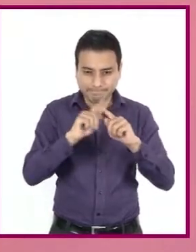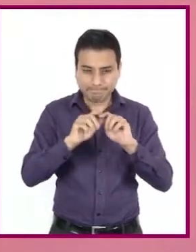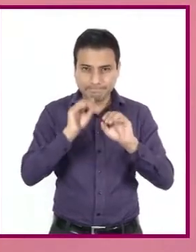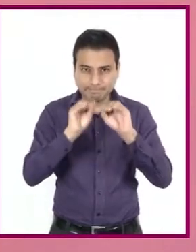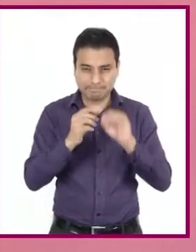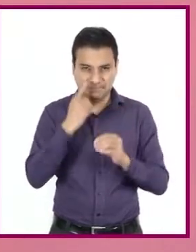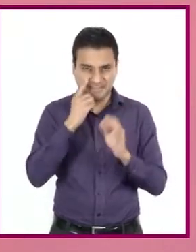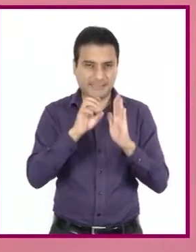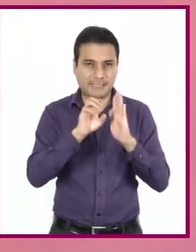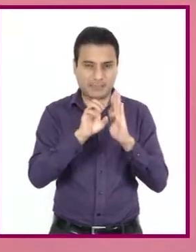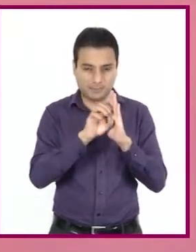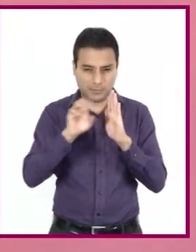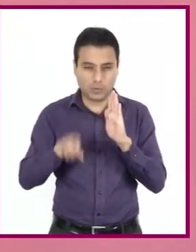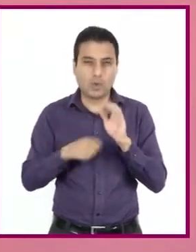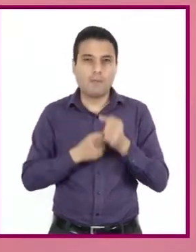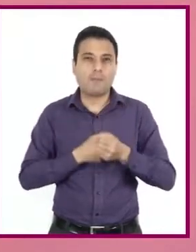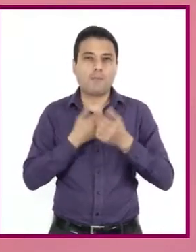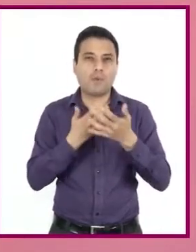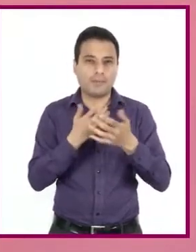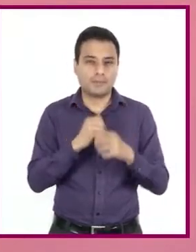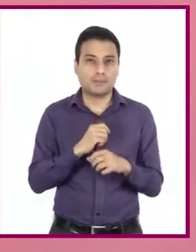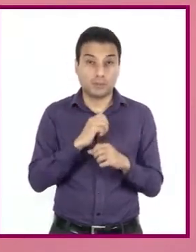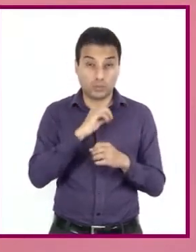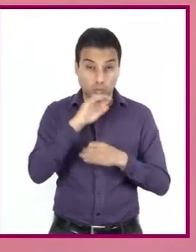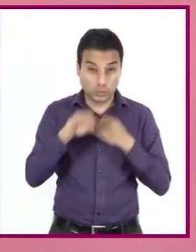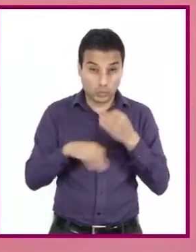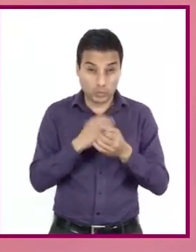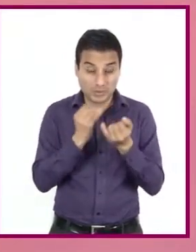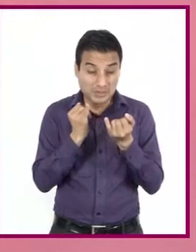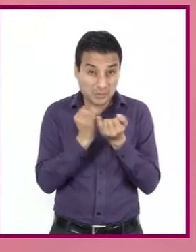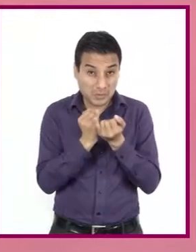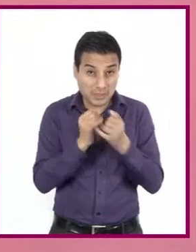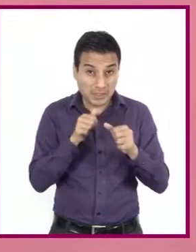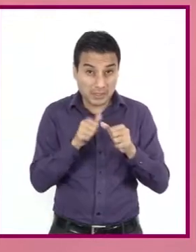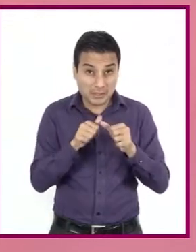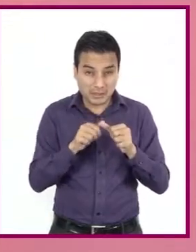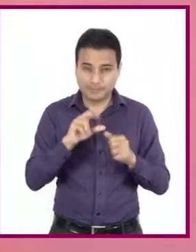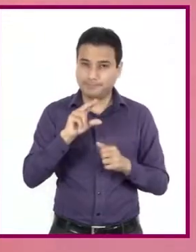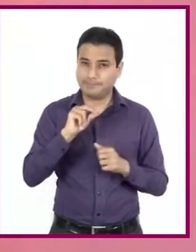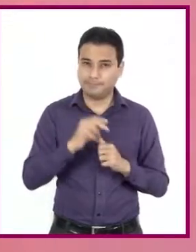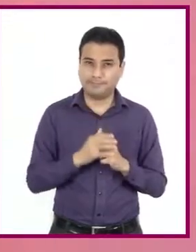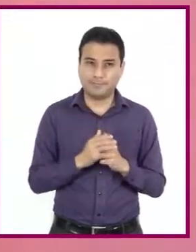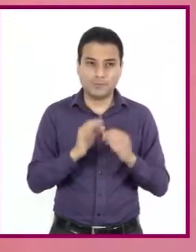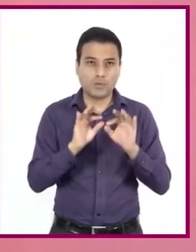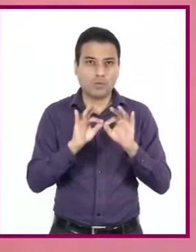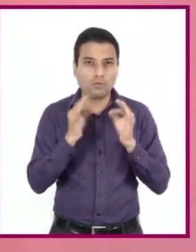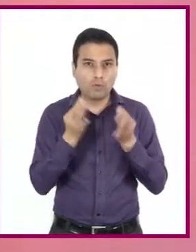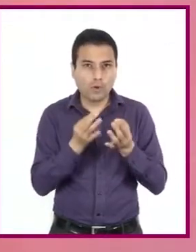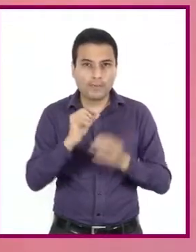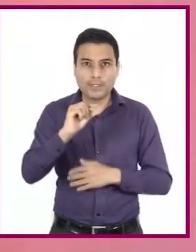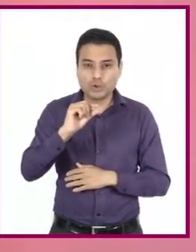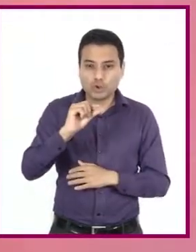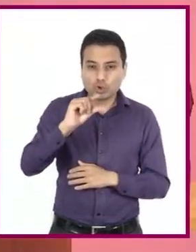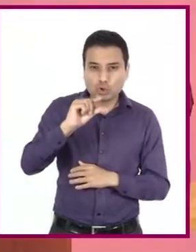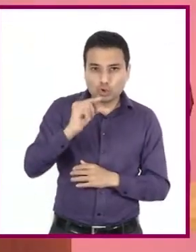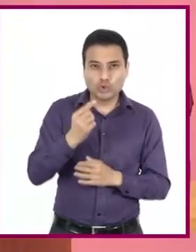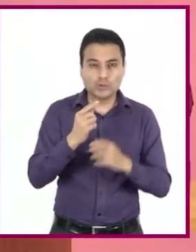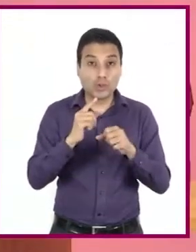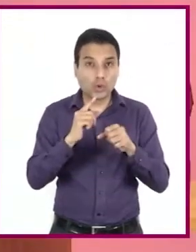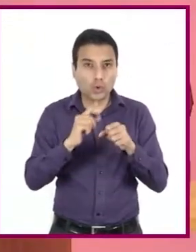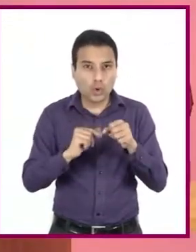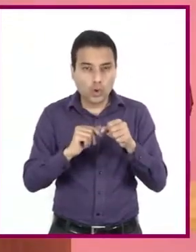diferentes poemas, han observado que no todos emplean el mismo tipo de letra, que la forma, el tamaño e incluso el